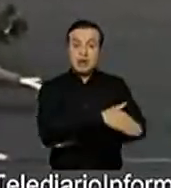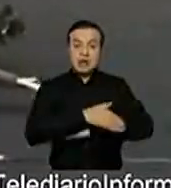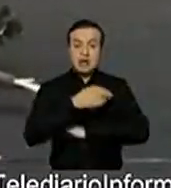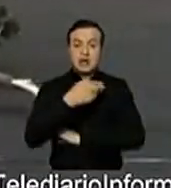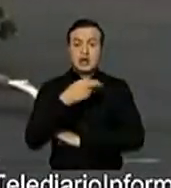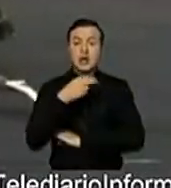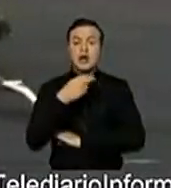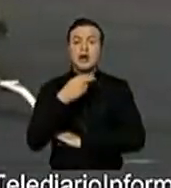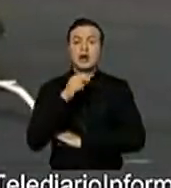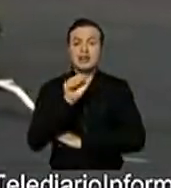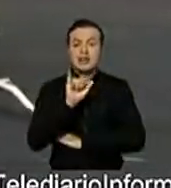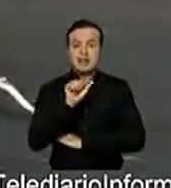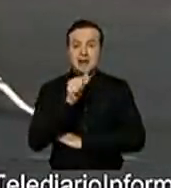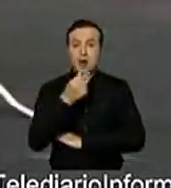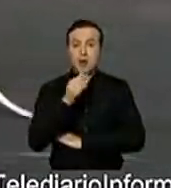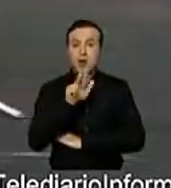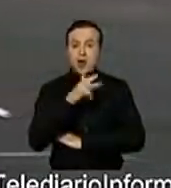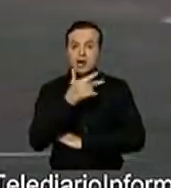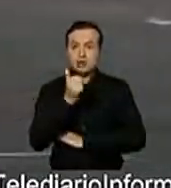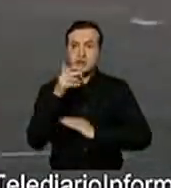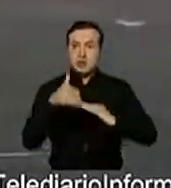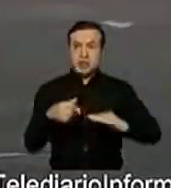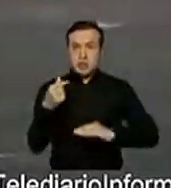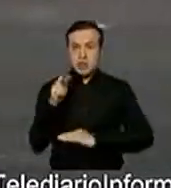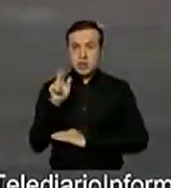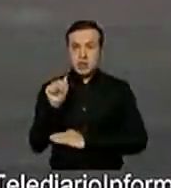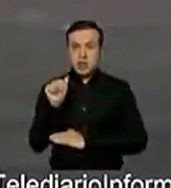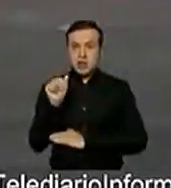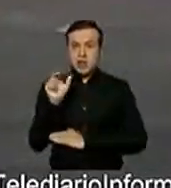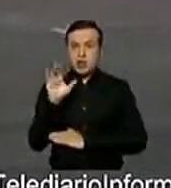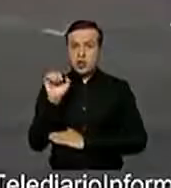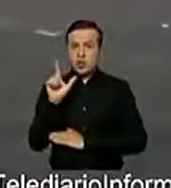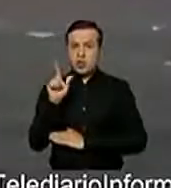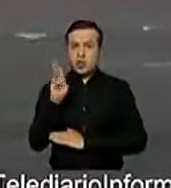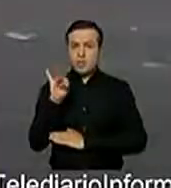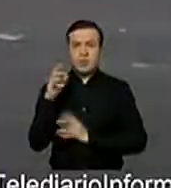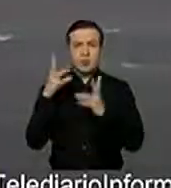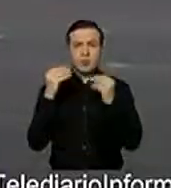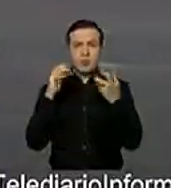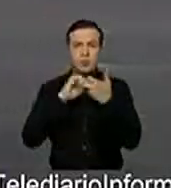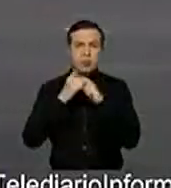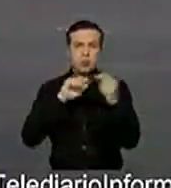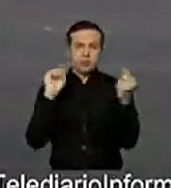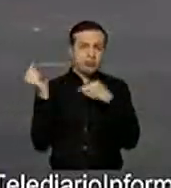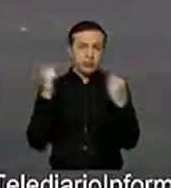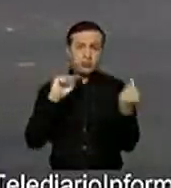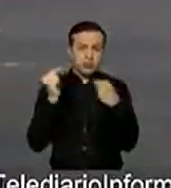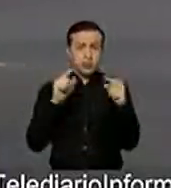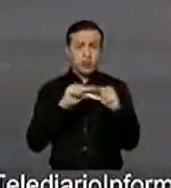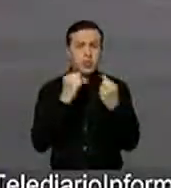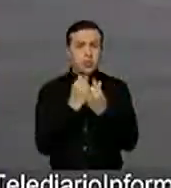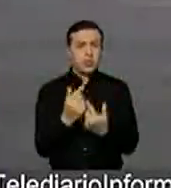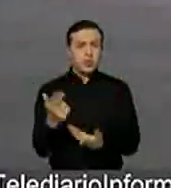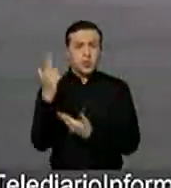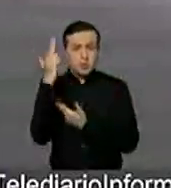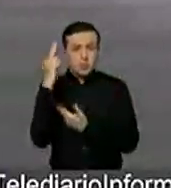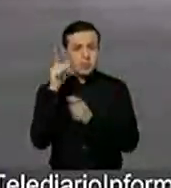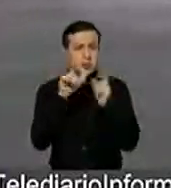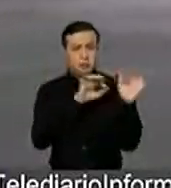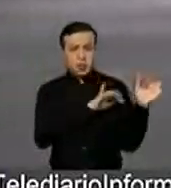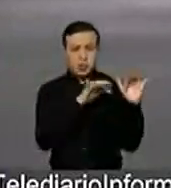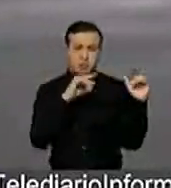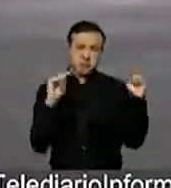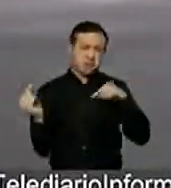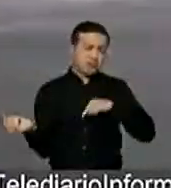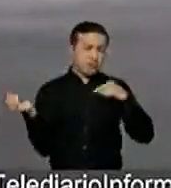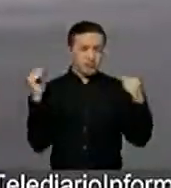Yaguachi, en la Gran Colombia, se produjeron intensos enfrentamientos entre las fuerzas del orden y los